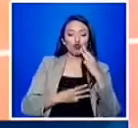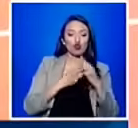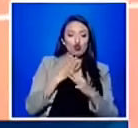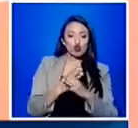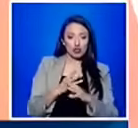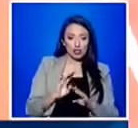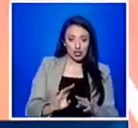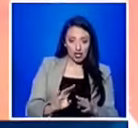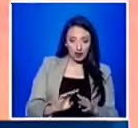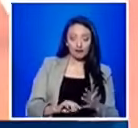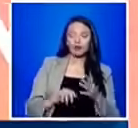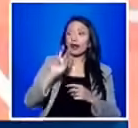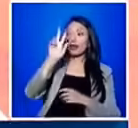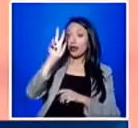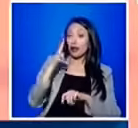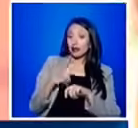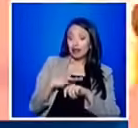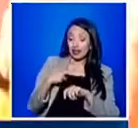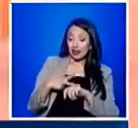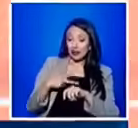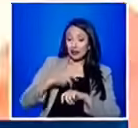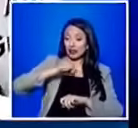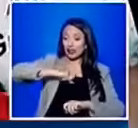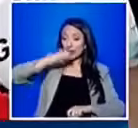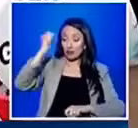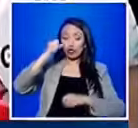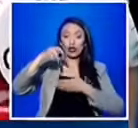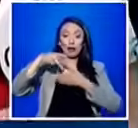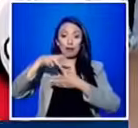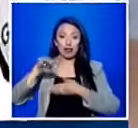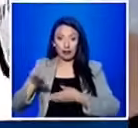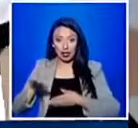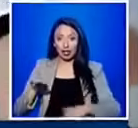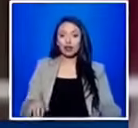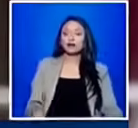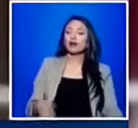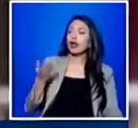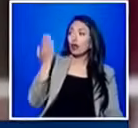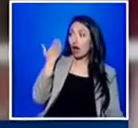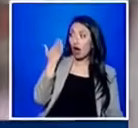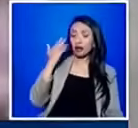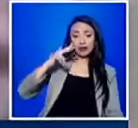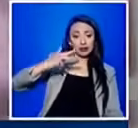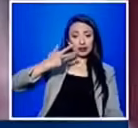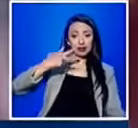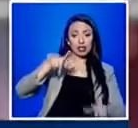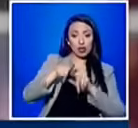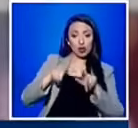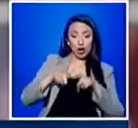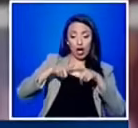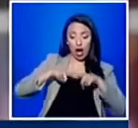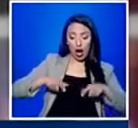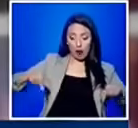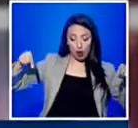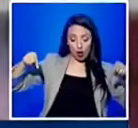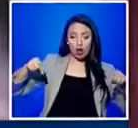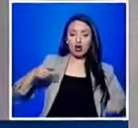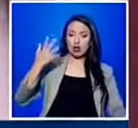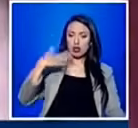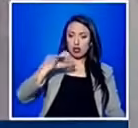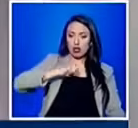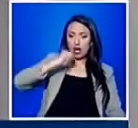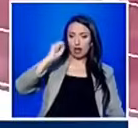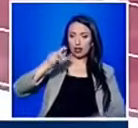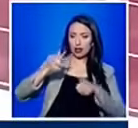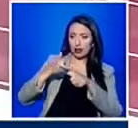planos. Triple campeona panamericana, incluso ya tenía una medalla paralímpica de bronce conseguida en los Juegos de Tokio